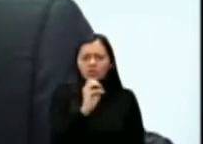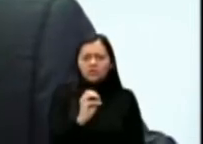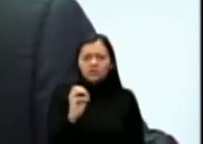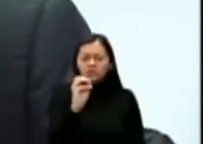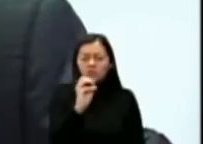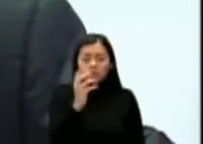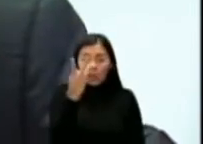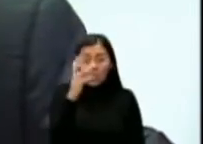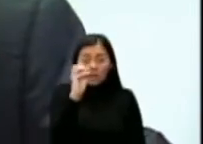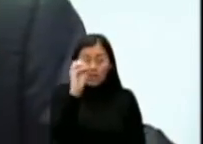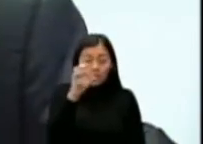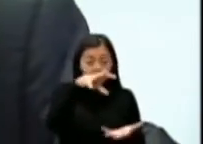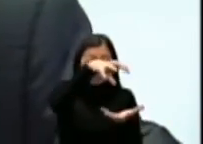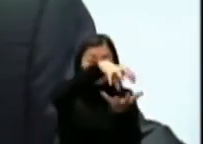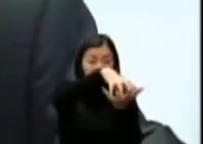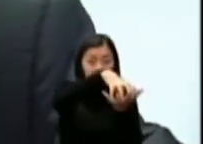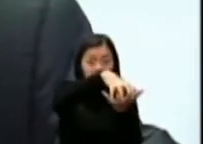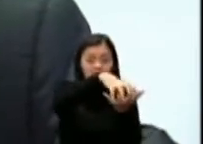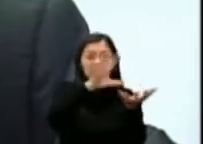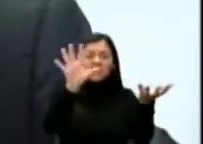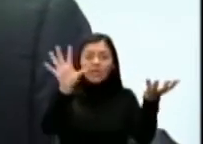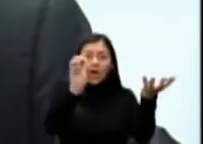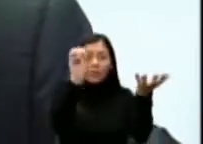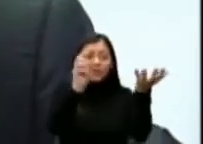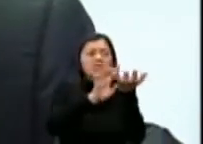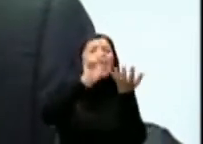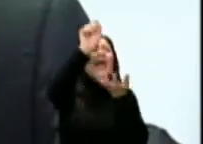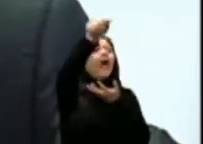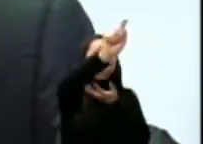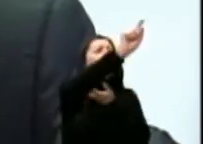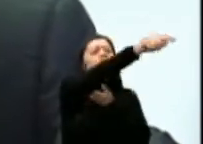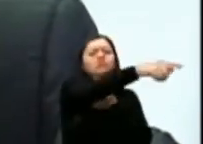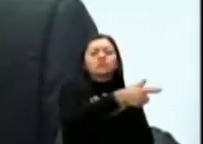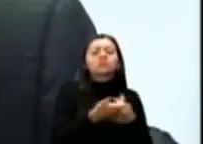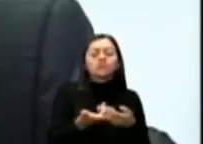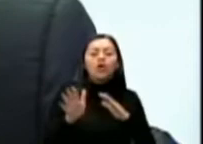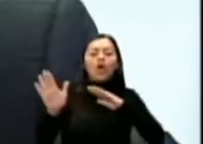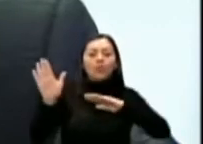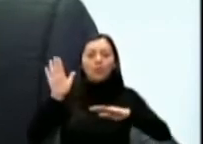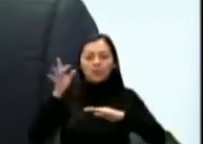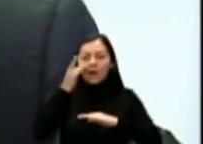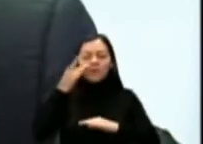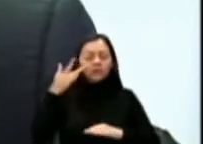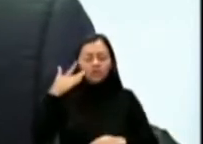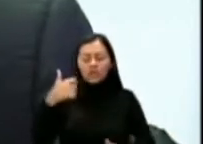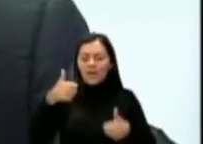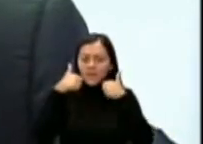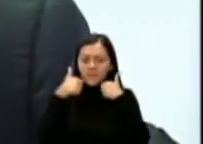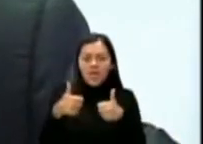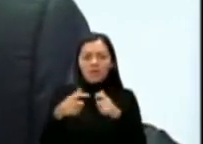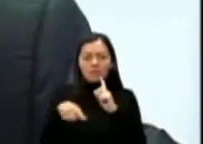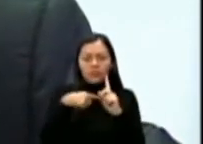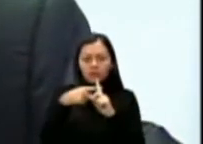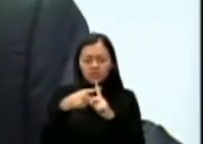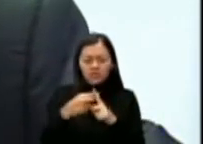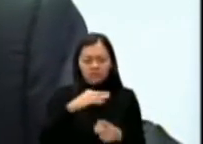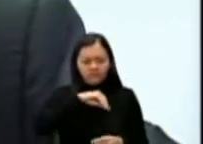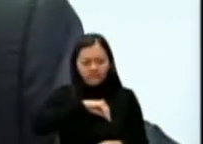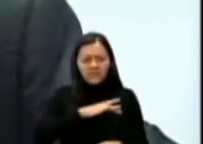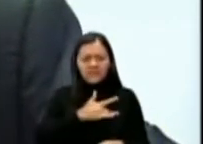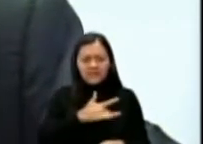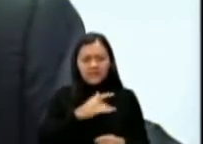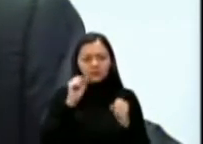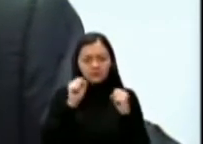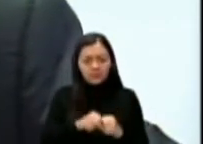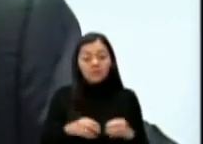ciento de los habitantes pero que ese compromiso para con la amazonía está más vivo que nunca está más vibrante que nunca y